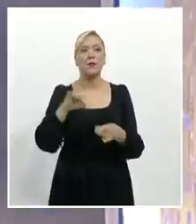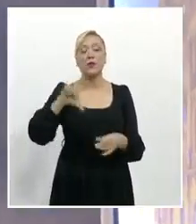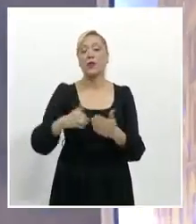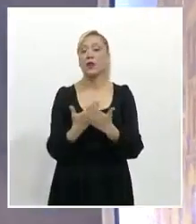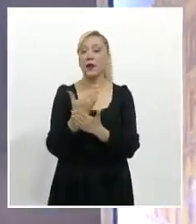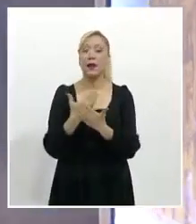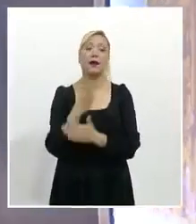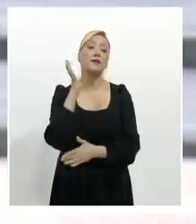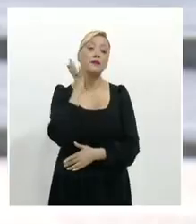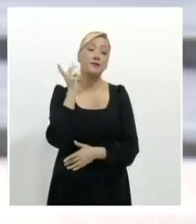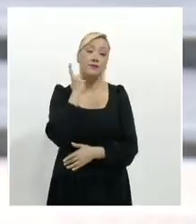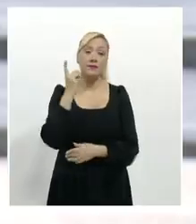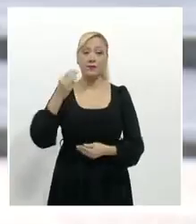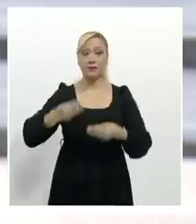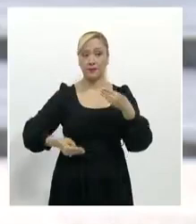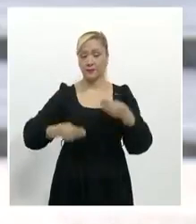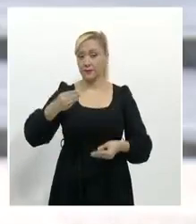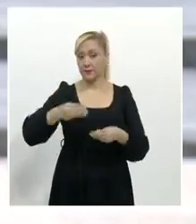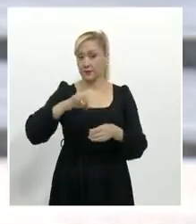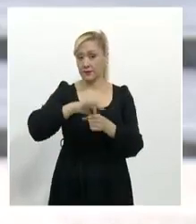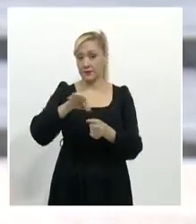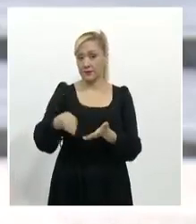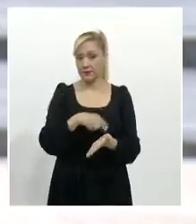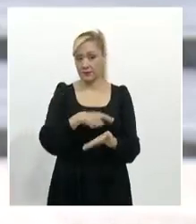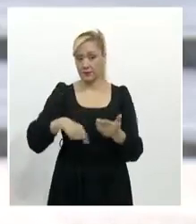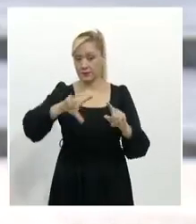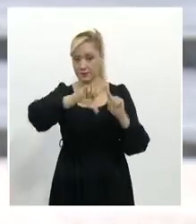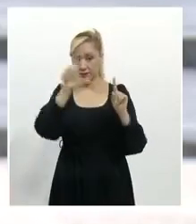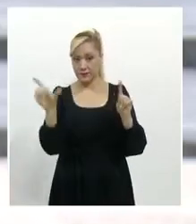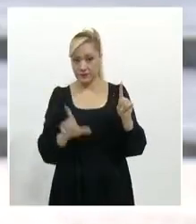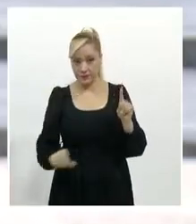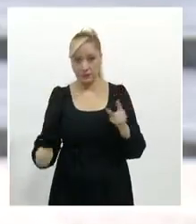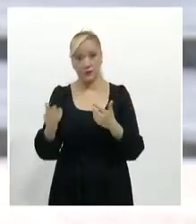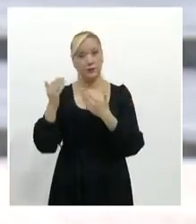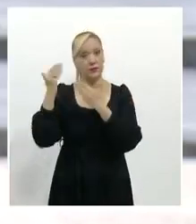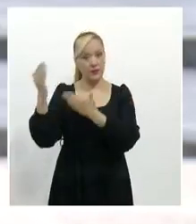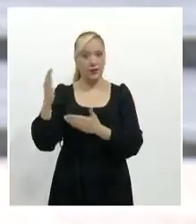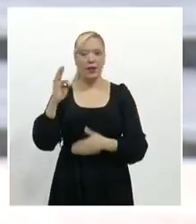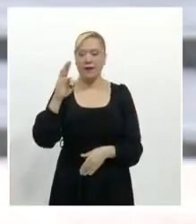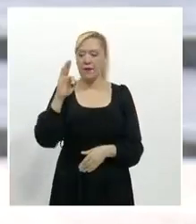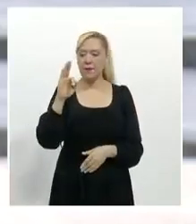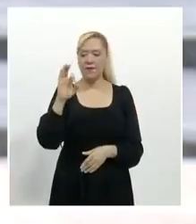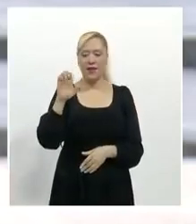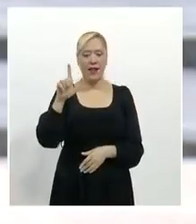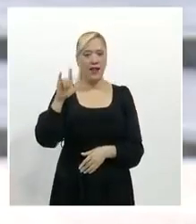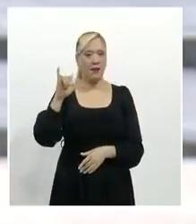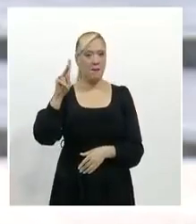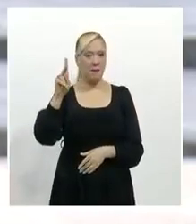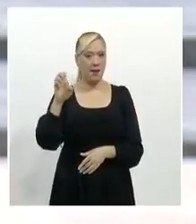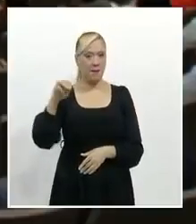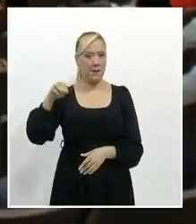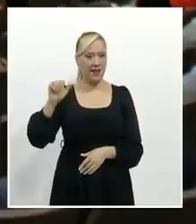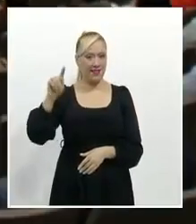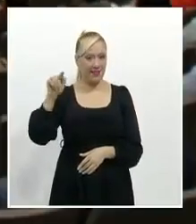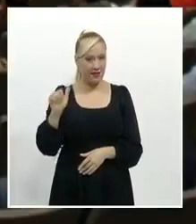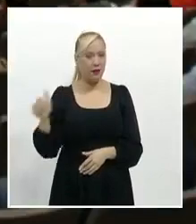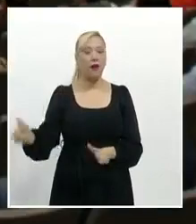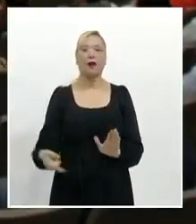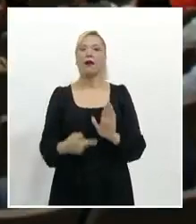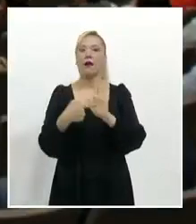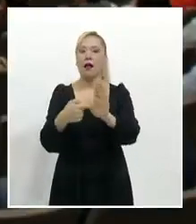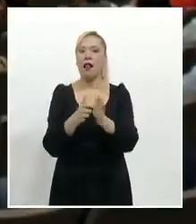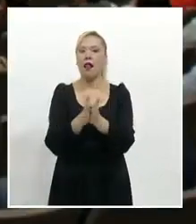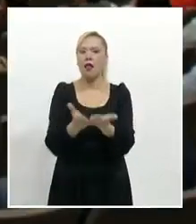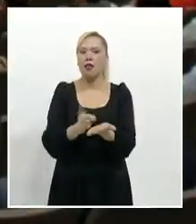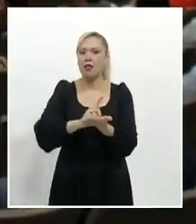de Diputados, el magistrado del Tribunal Electoral del Poder Judicial de la Federación, Felipe de la Mata Pizaña, presentó su libro sobre los